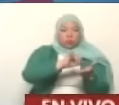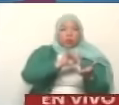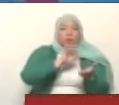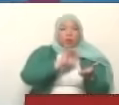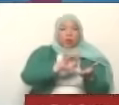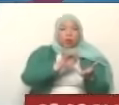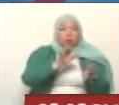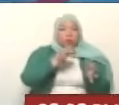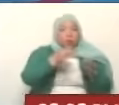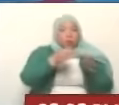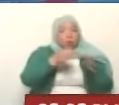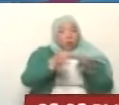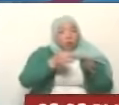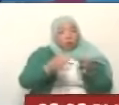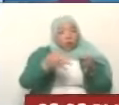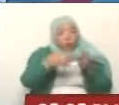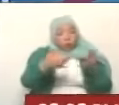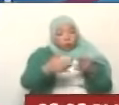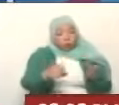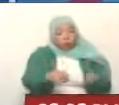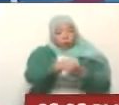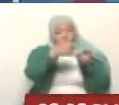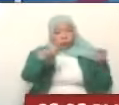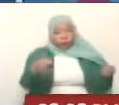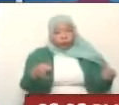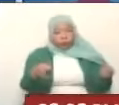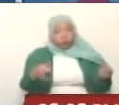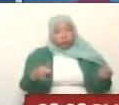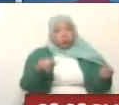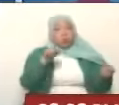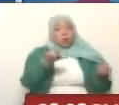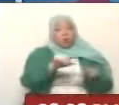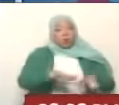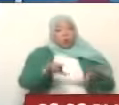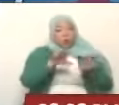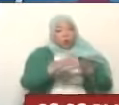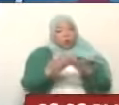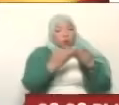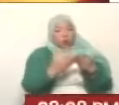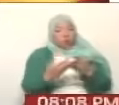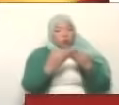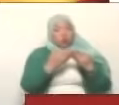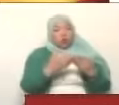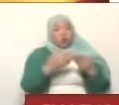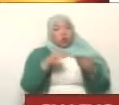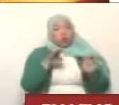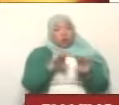lo editó en estos días, y es una oficina de estudios del Pentágono,